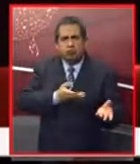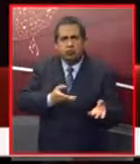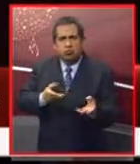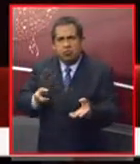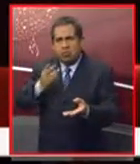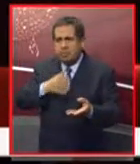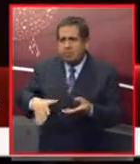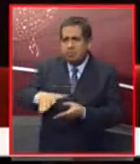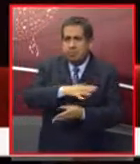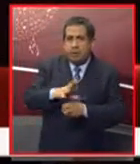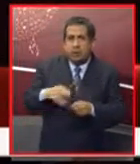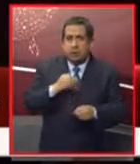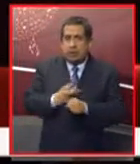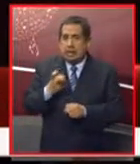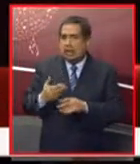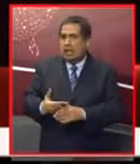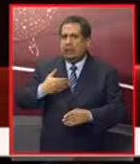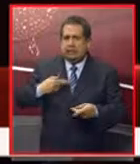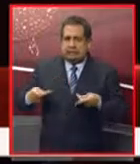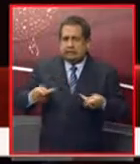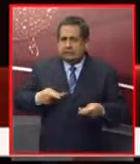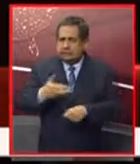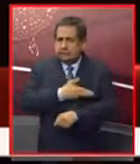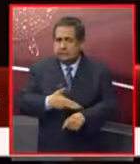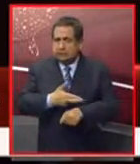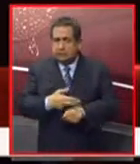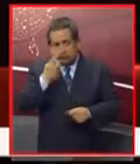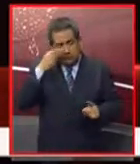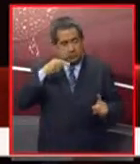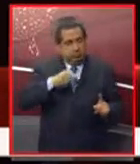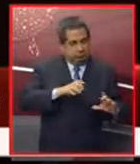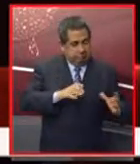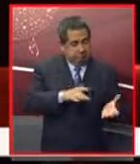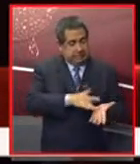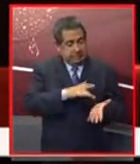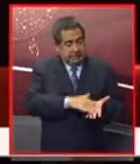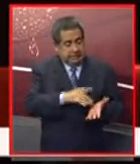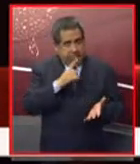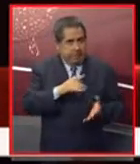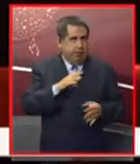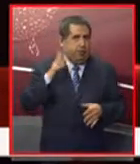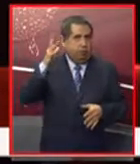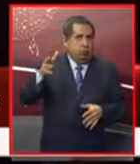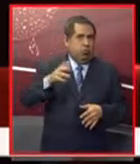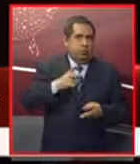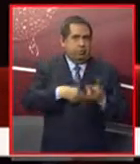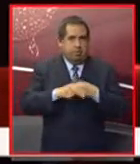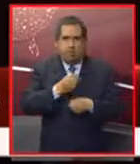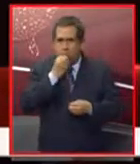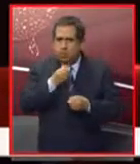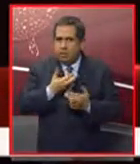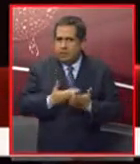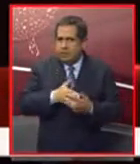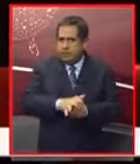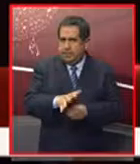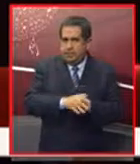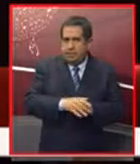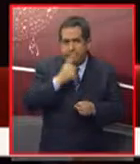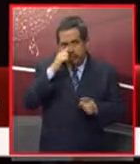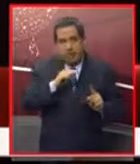principalmente creando acciones para que la soberanía aunada a la seguridad alimentaria abarque a todos